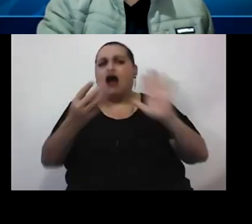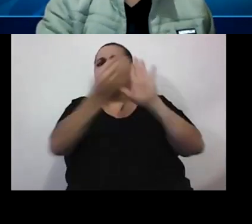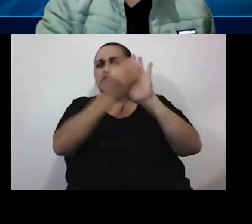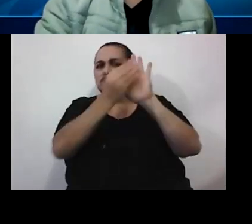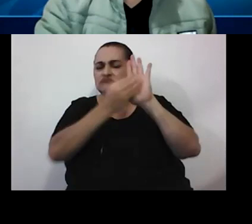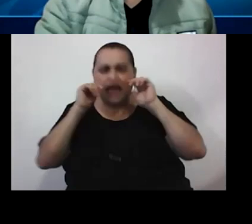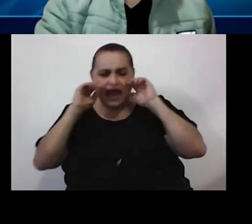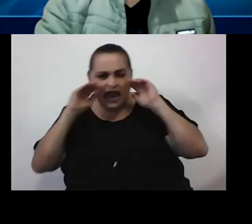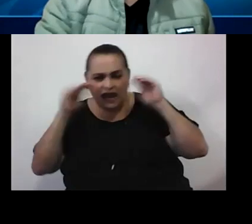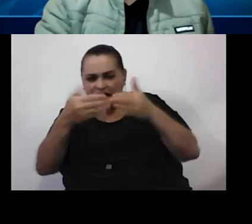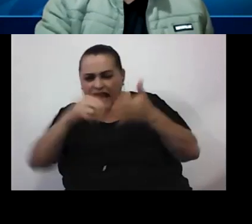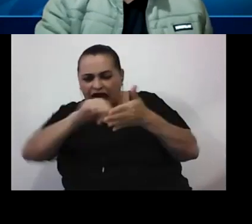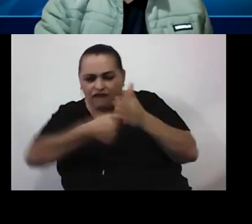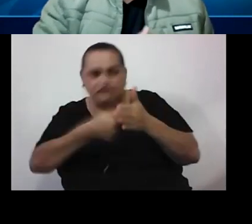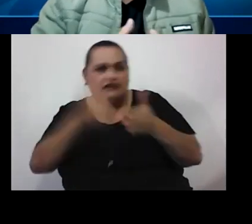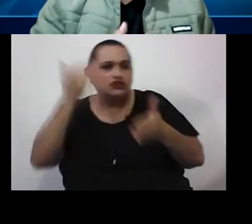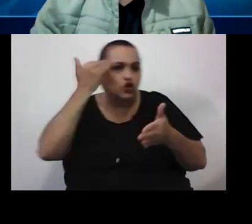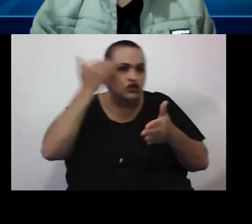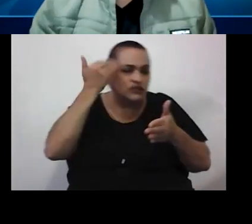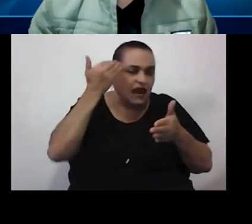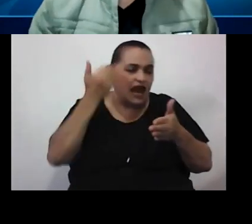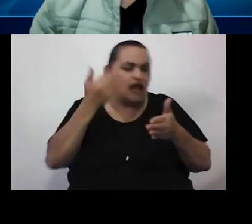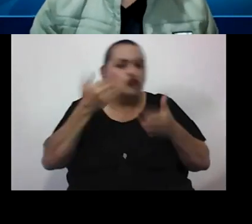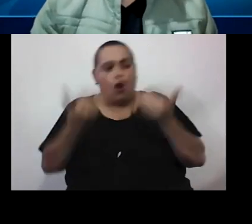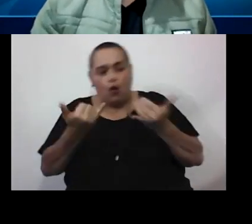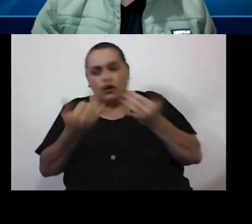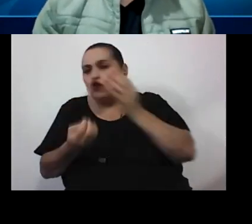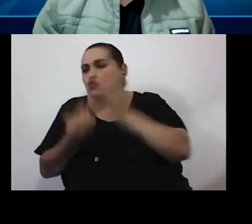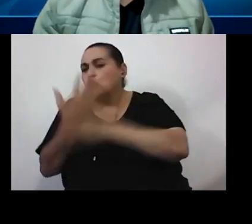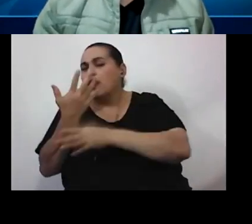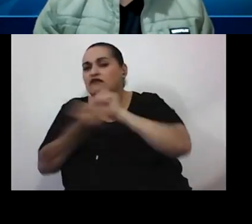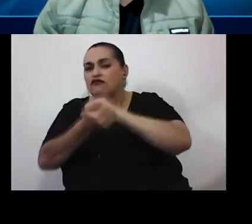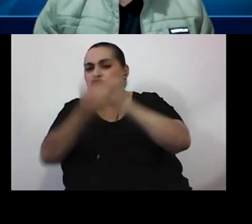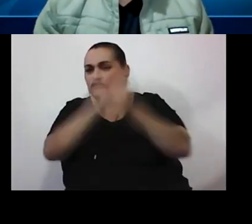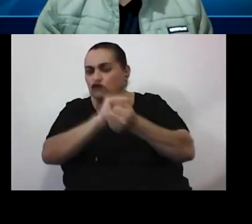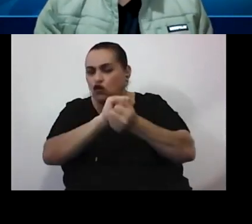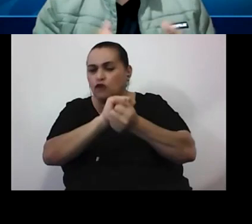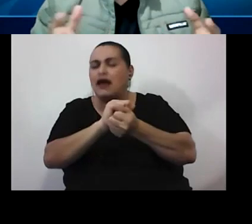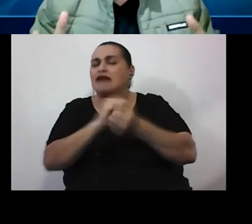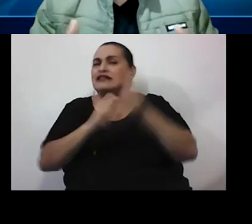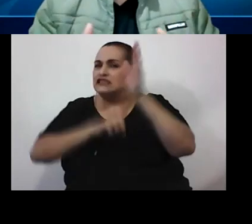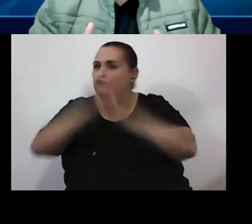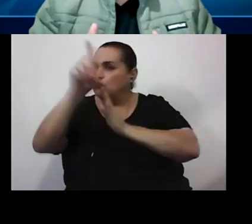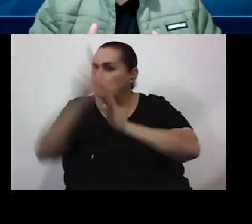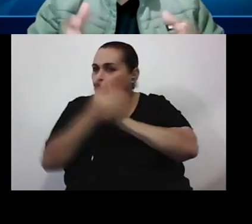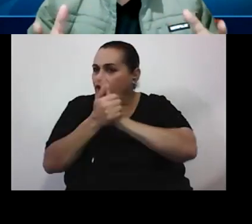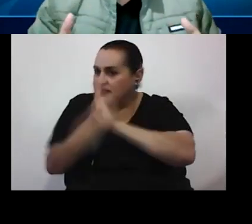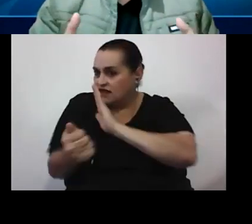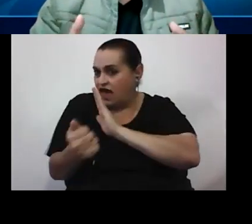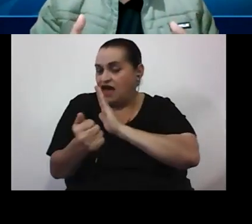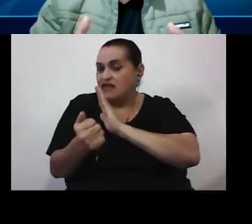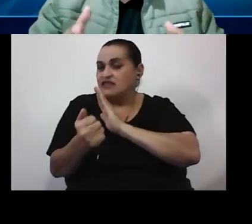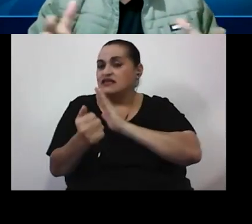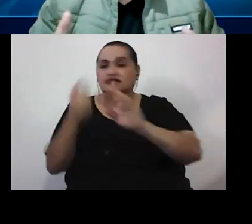énfasis en el conocimiento a la nueva reforma, que es un énfasis en las habilidades. Y bueno, justamente vamos en